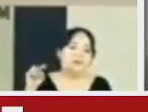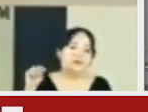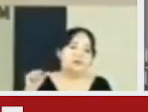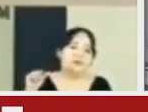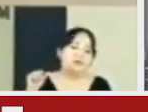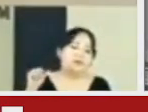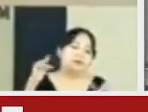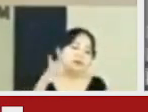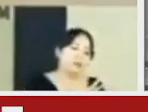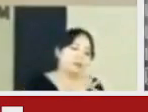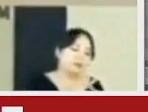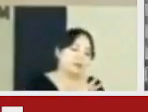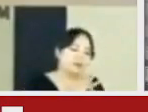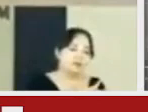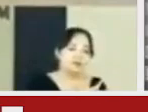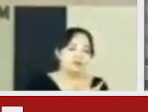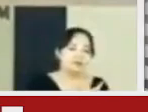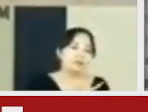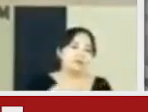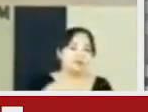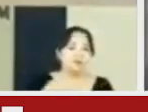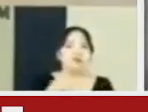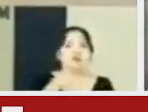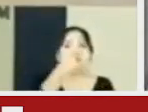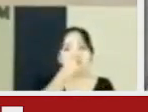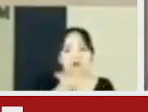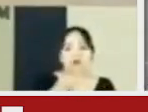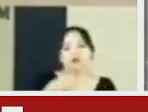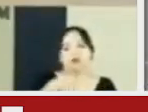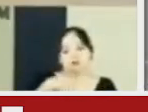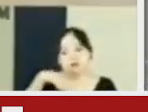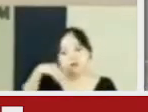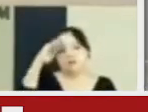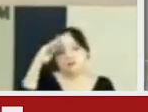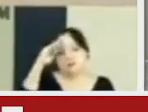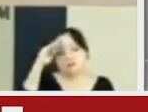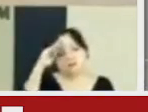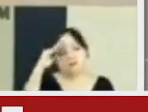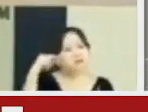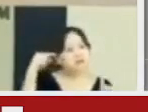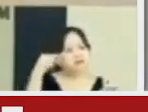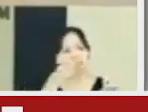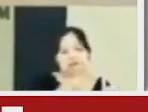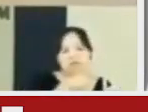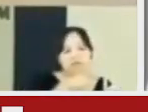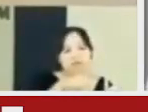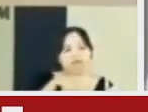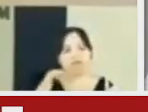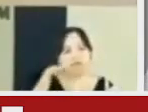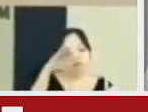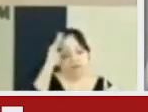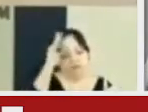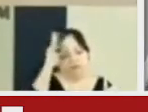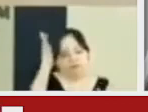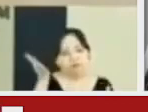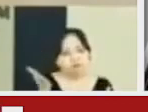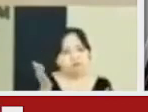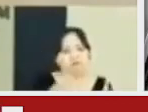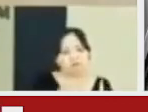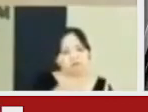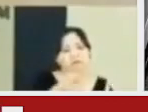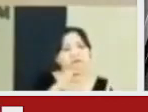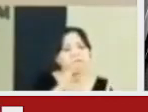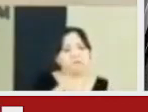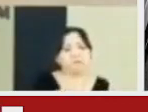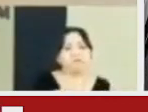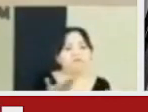pasar siempre yo se lo digo porque así lo pienso como un va prefiere eso prefiere eso